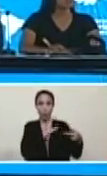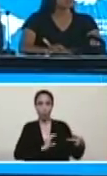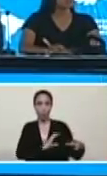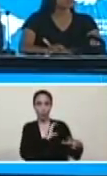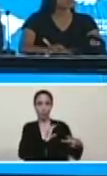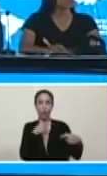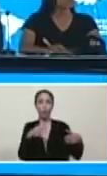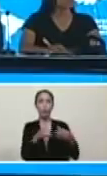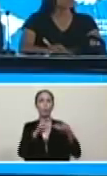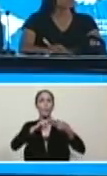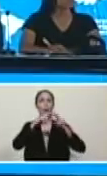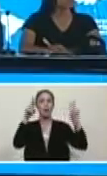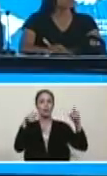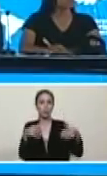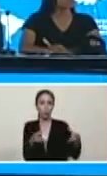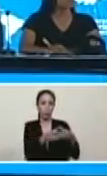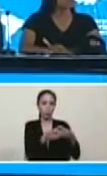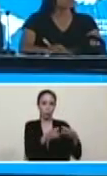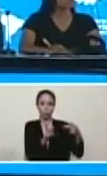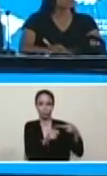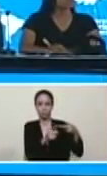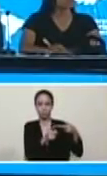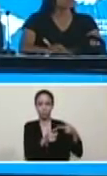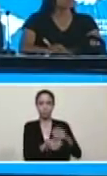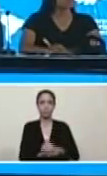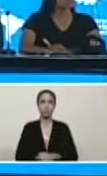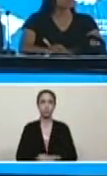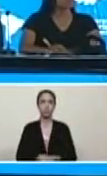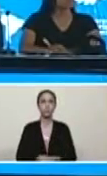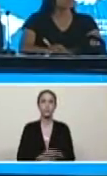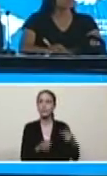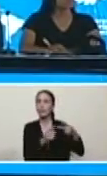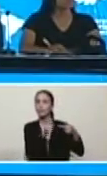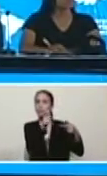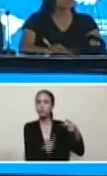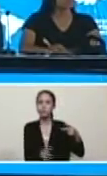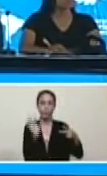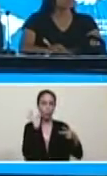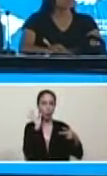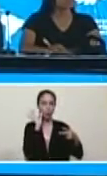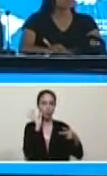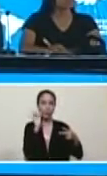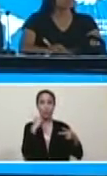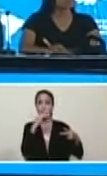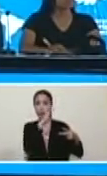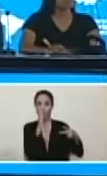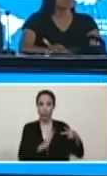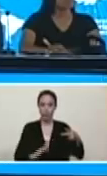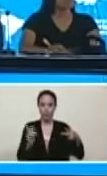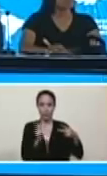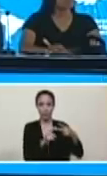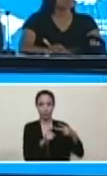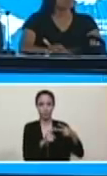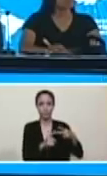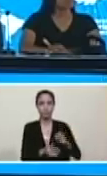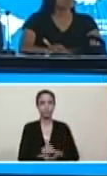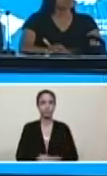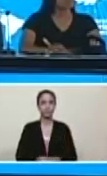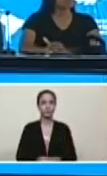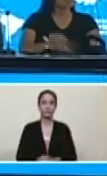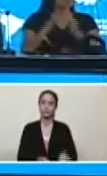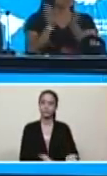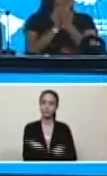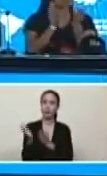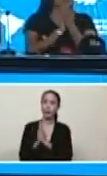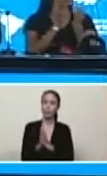por la Paz, el Consejo Mundial por la Paz. Se trata de la compañera brasilera Socorro Gómez. Por